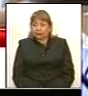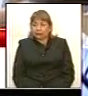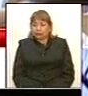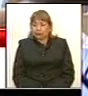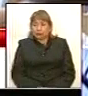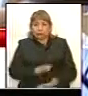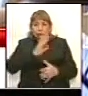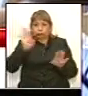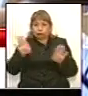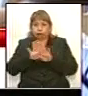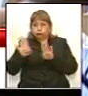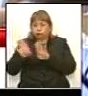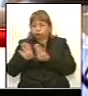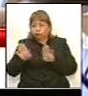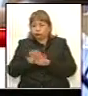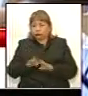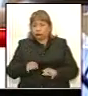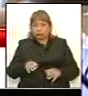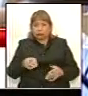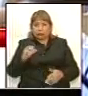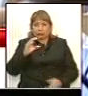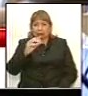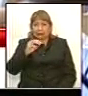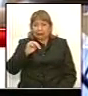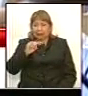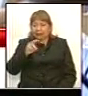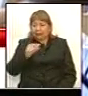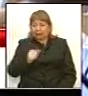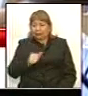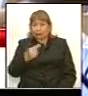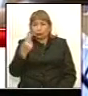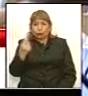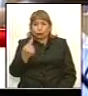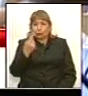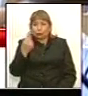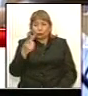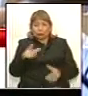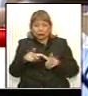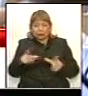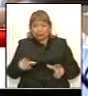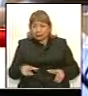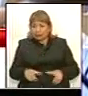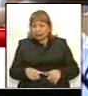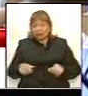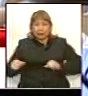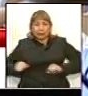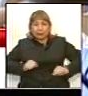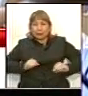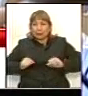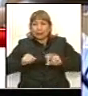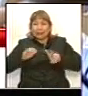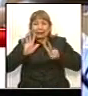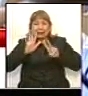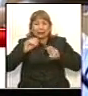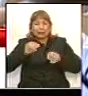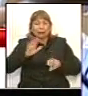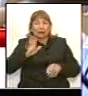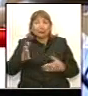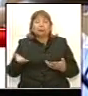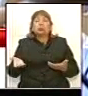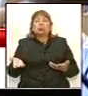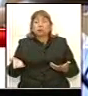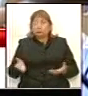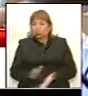Todo cerrado. En cámara, son un sitio. Solamente ese sitio. Estamos en un terremoto 7.5. Por lo